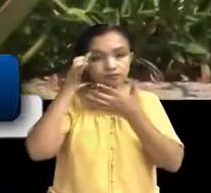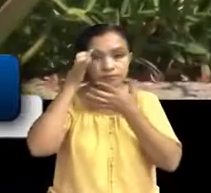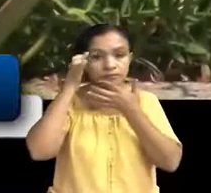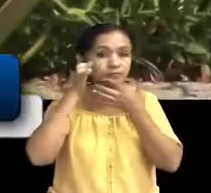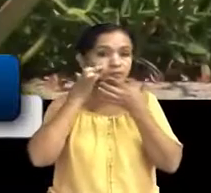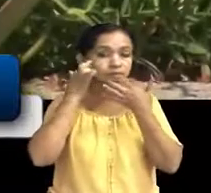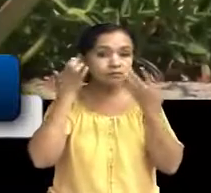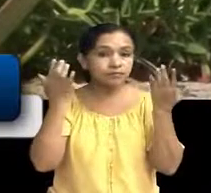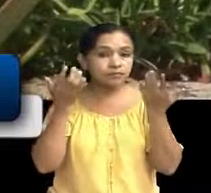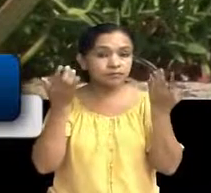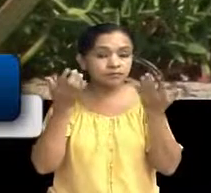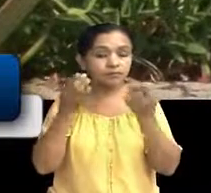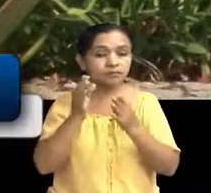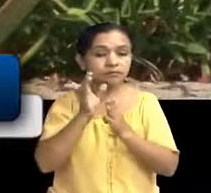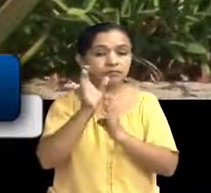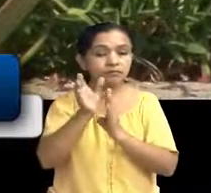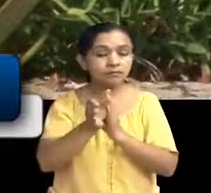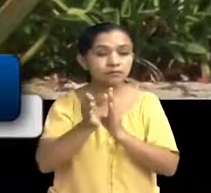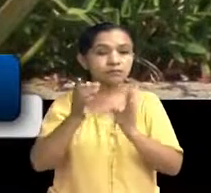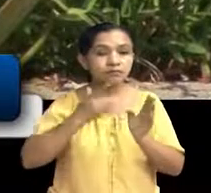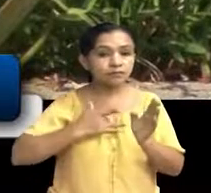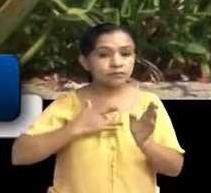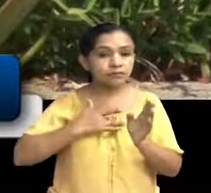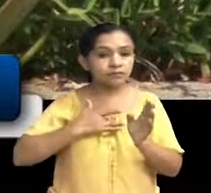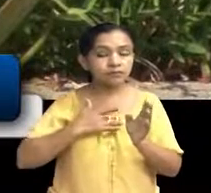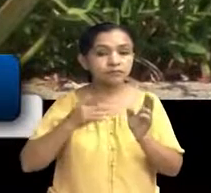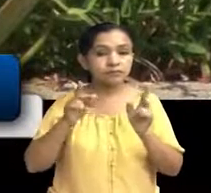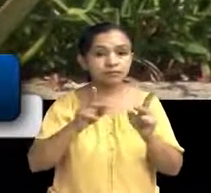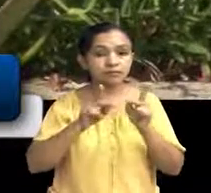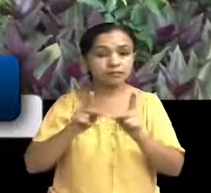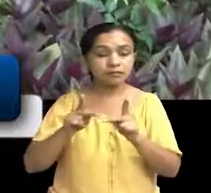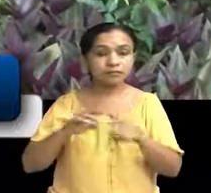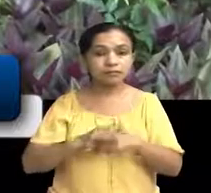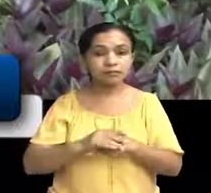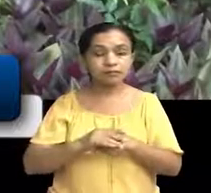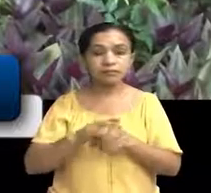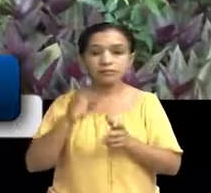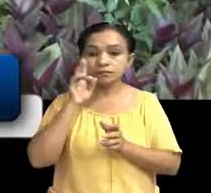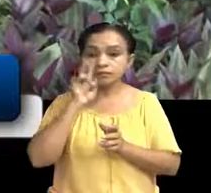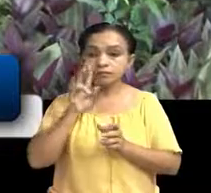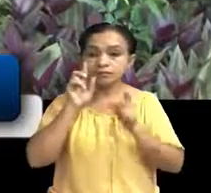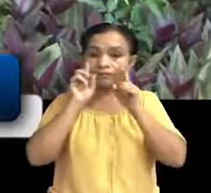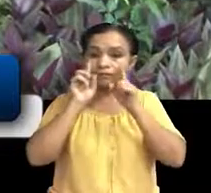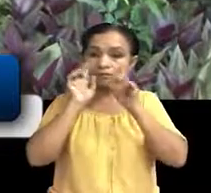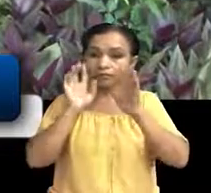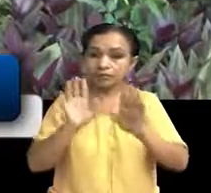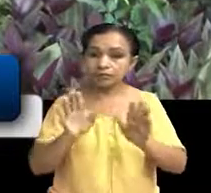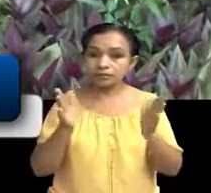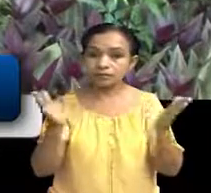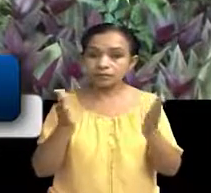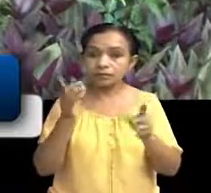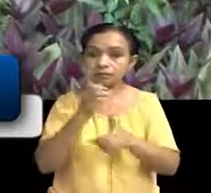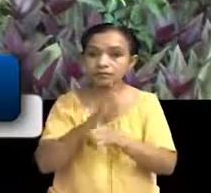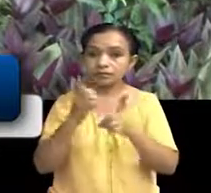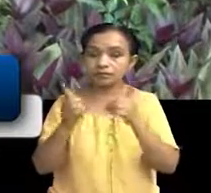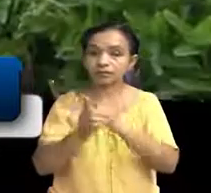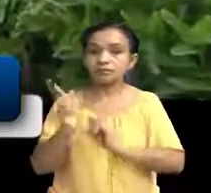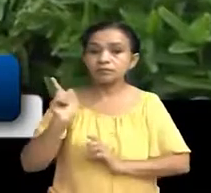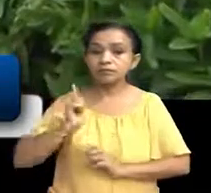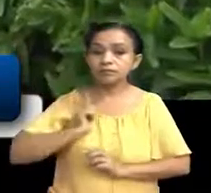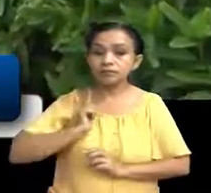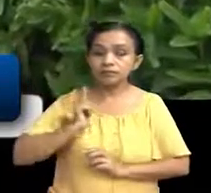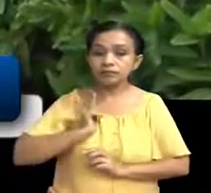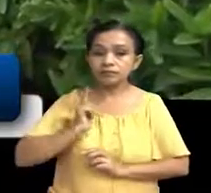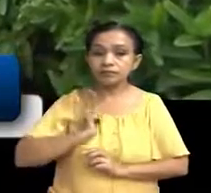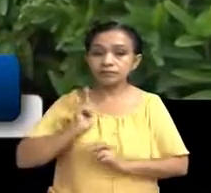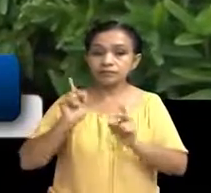facial y cuánto terapia necesita el paciente. Ahora, me imagino que hay cuidado que debe tener